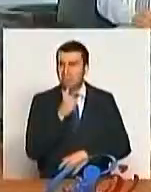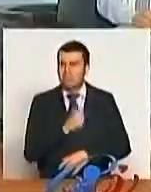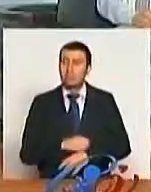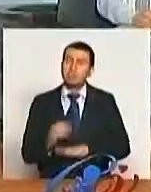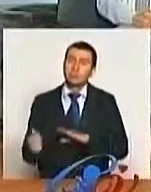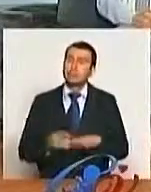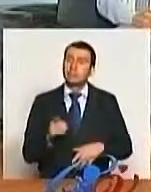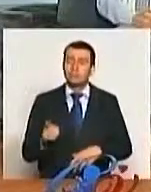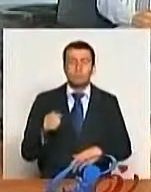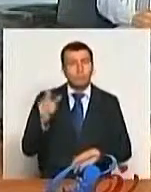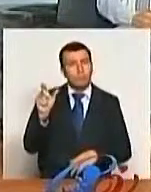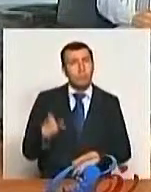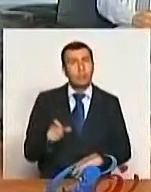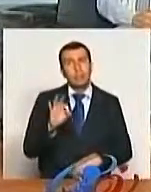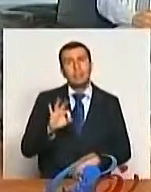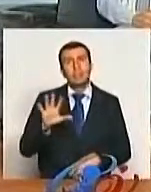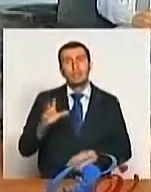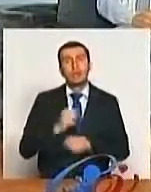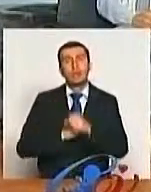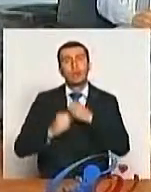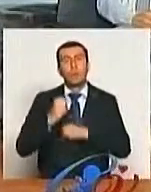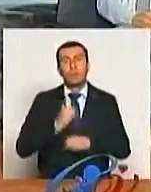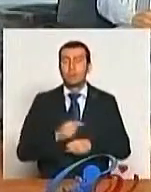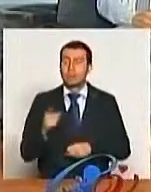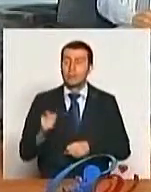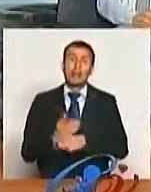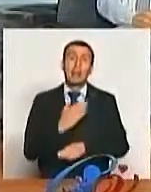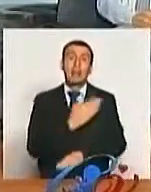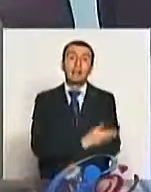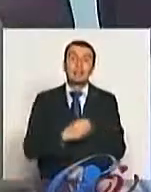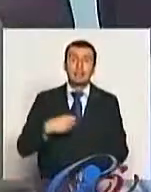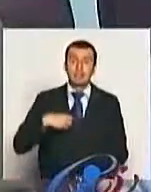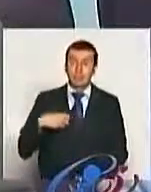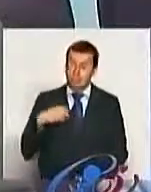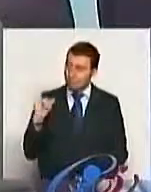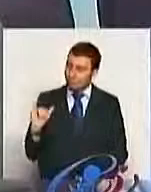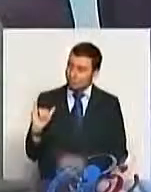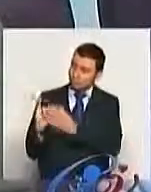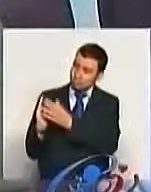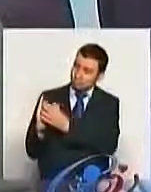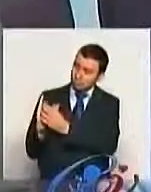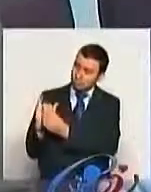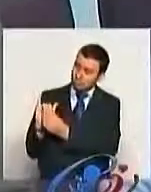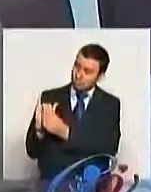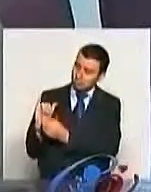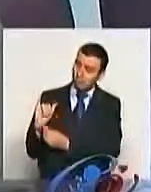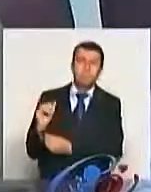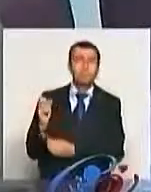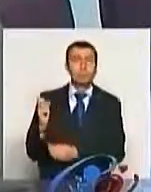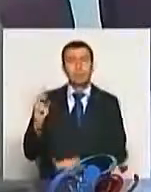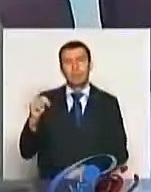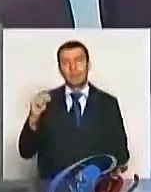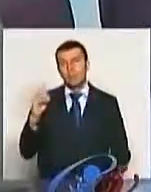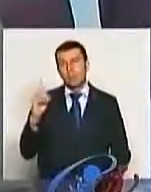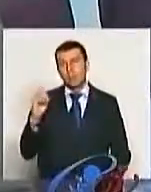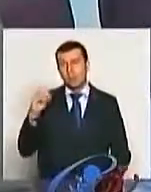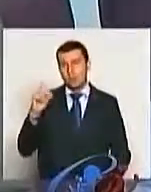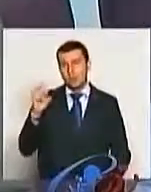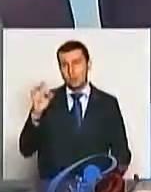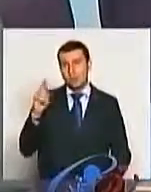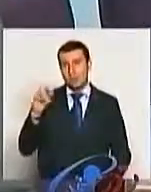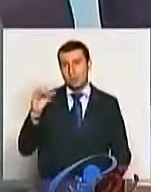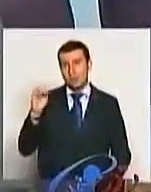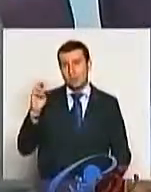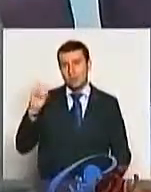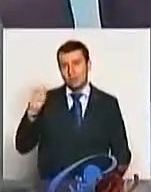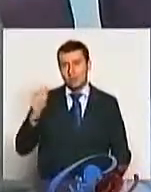35 años con un antecedente de endometrioma. Tengan presente ese nombre que ya lo vamos a explicar. Se lo diagnosticó hace 2 años